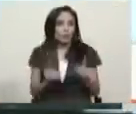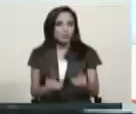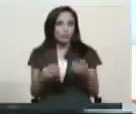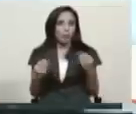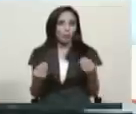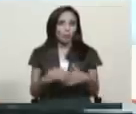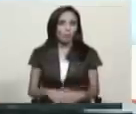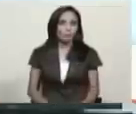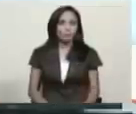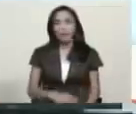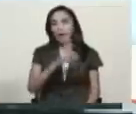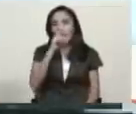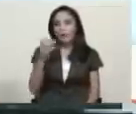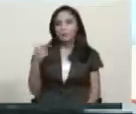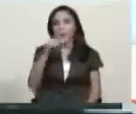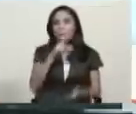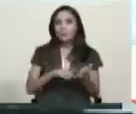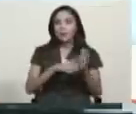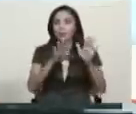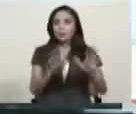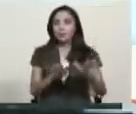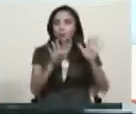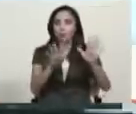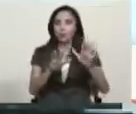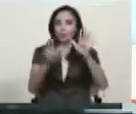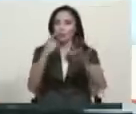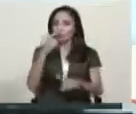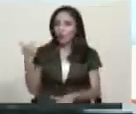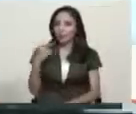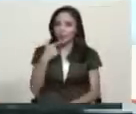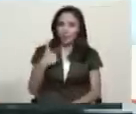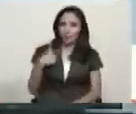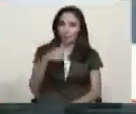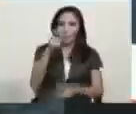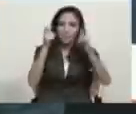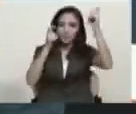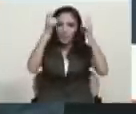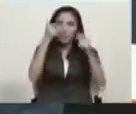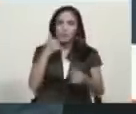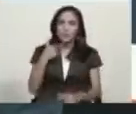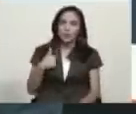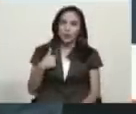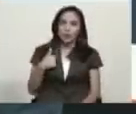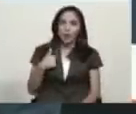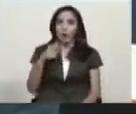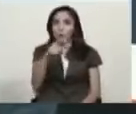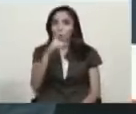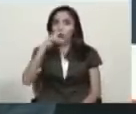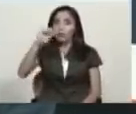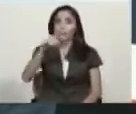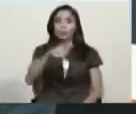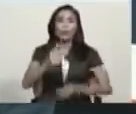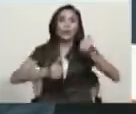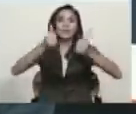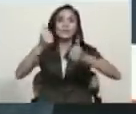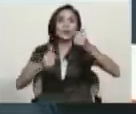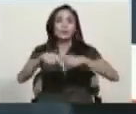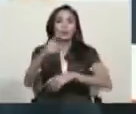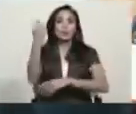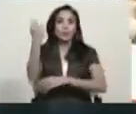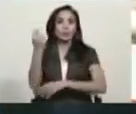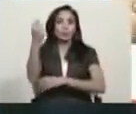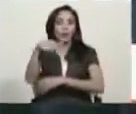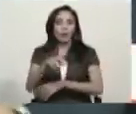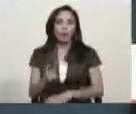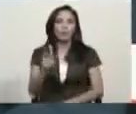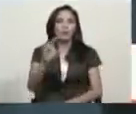Un día del año 98 me dijo: Nicolás, tú vas como candidato a diputado por el Valle Coche,